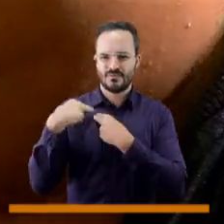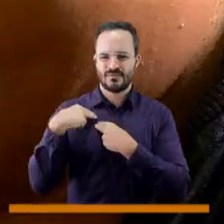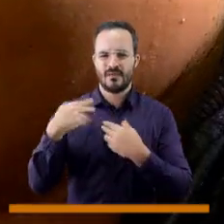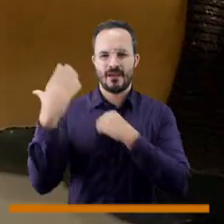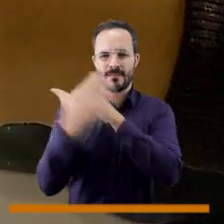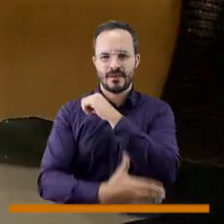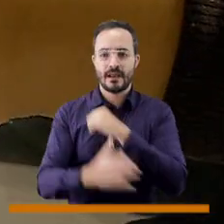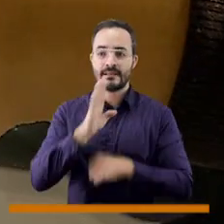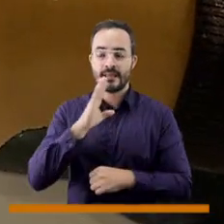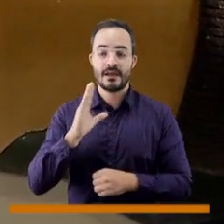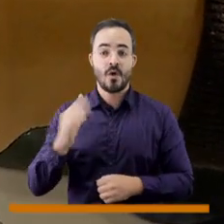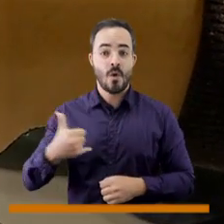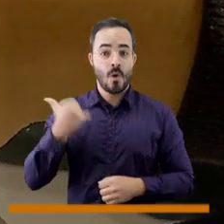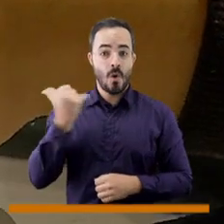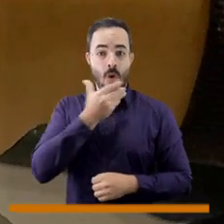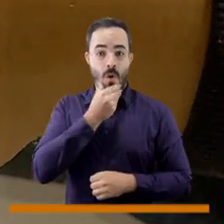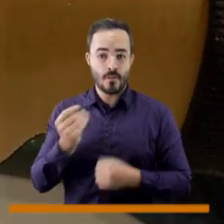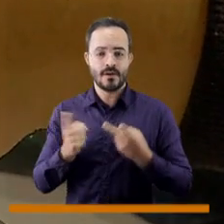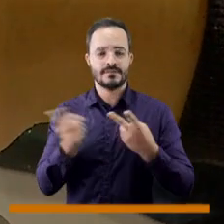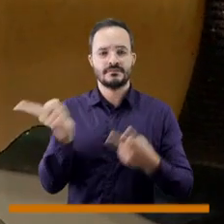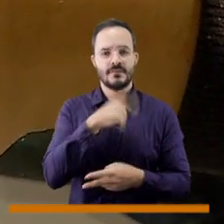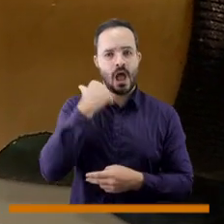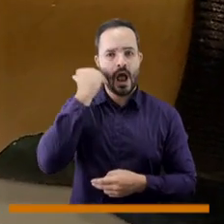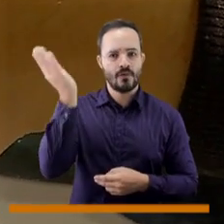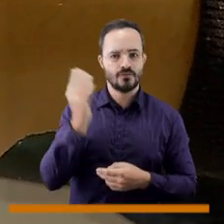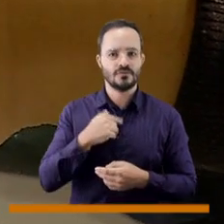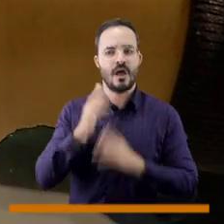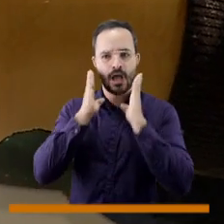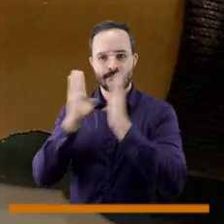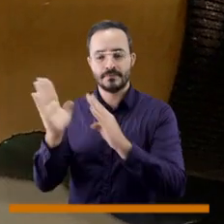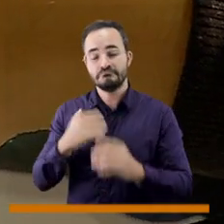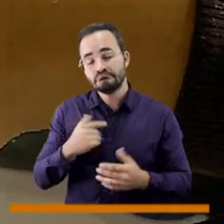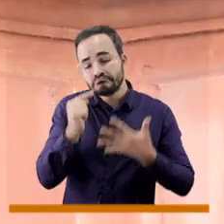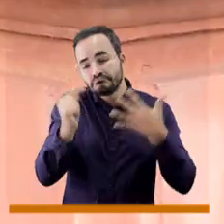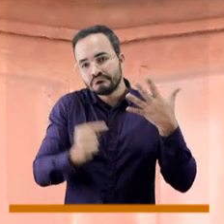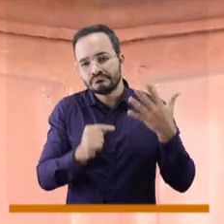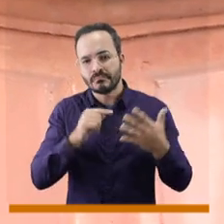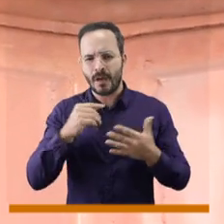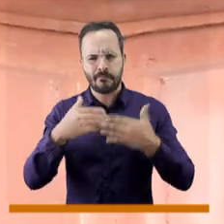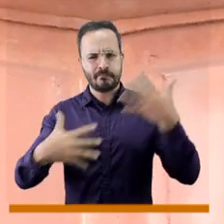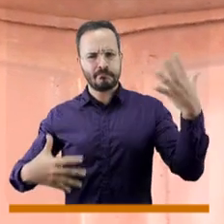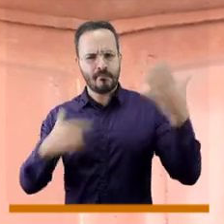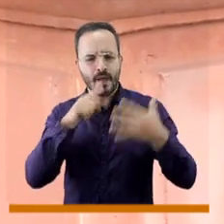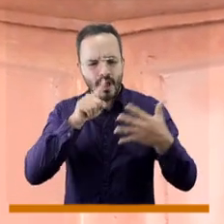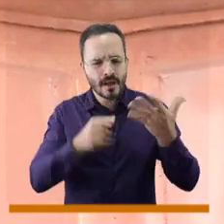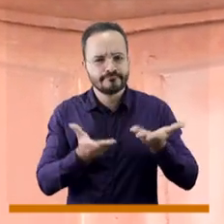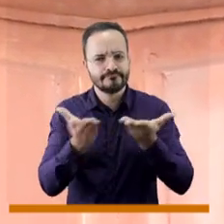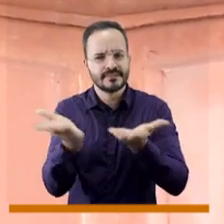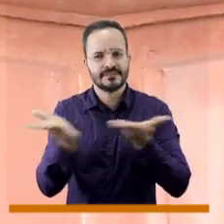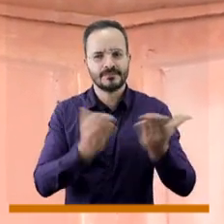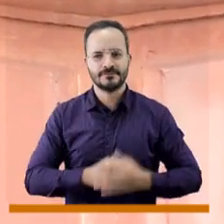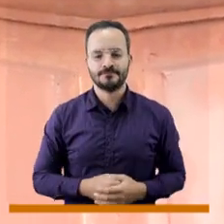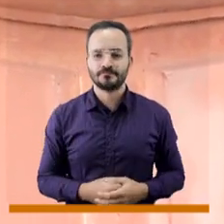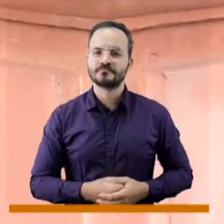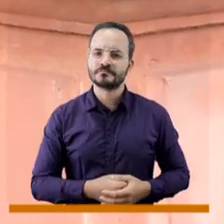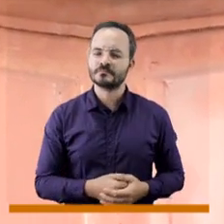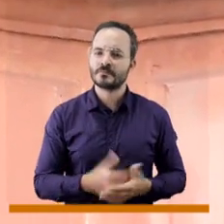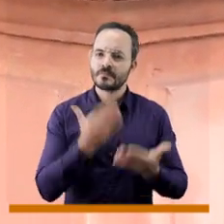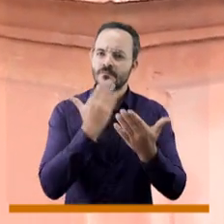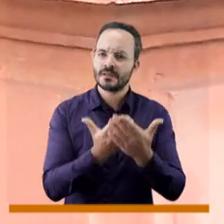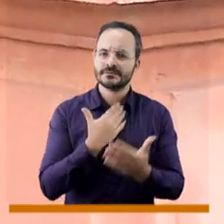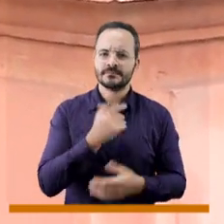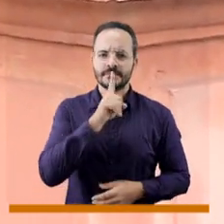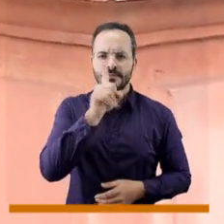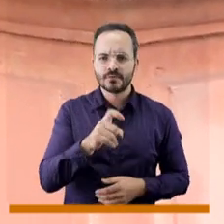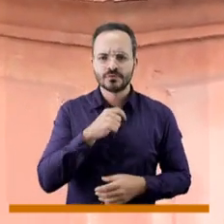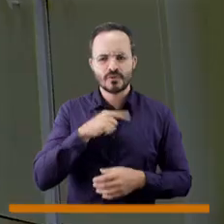para adultos. Esos son algunos de los servicios que podemos ofrecerle a nuestra comunidad. Coordinadora, ¿qué tipos de casos se solucionan